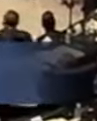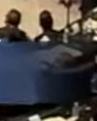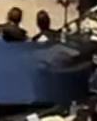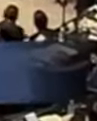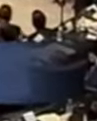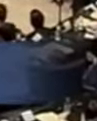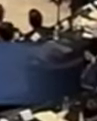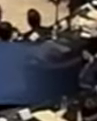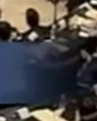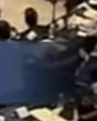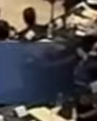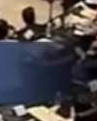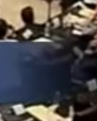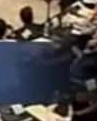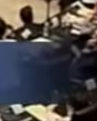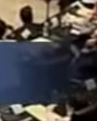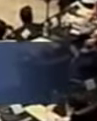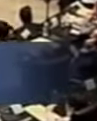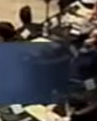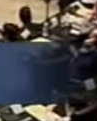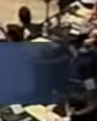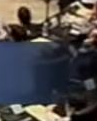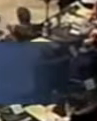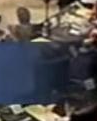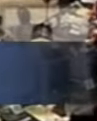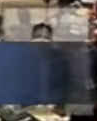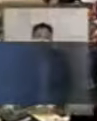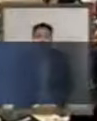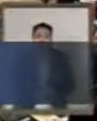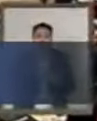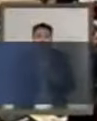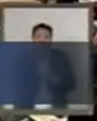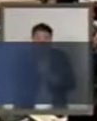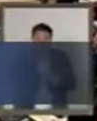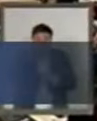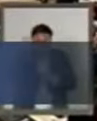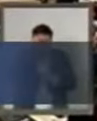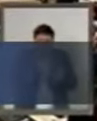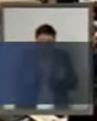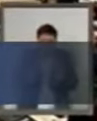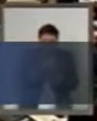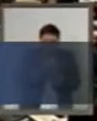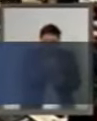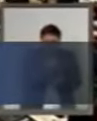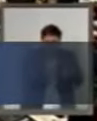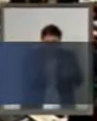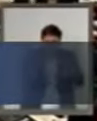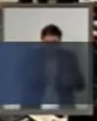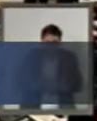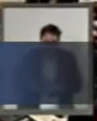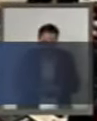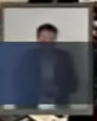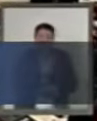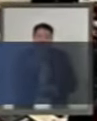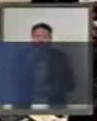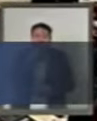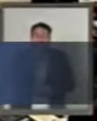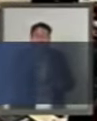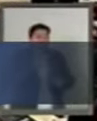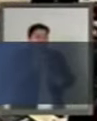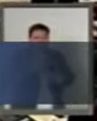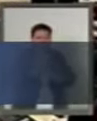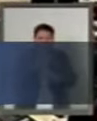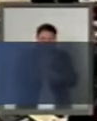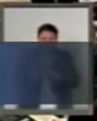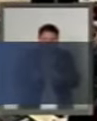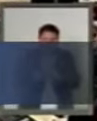debate, y al final en la votación, pues resulta que los cuatro grupos parlamentarios que constituyen, yo creo,